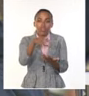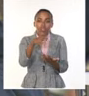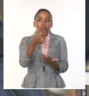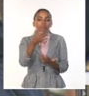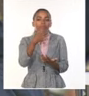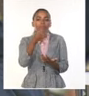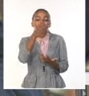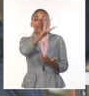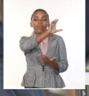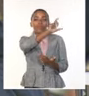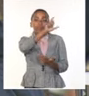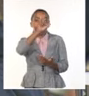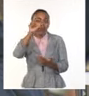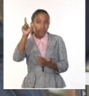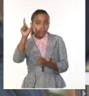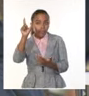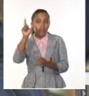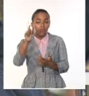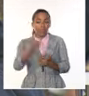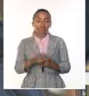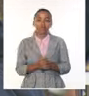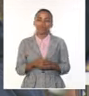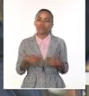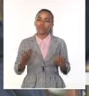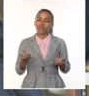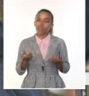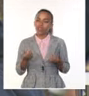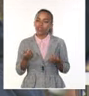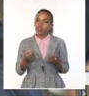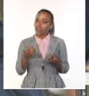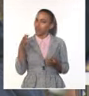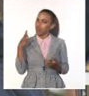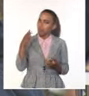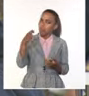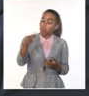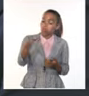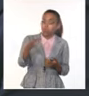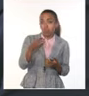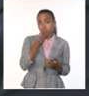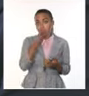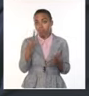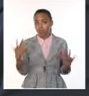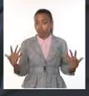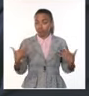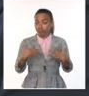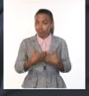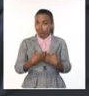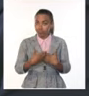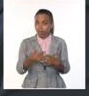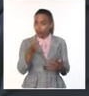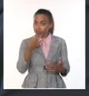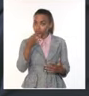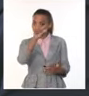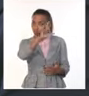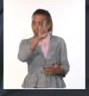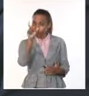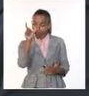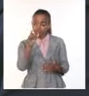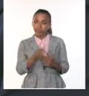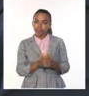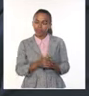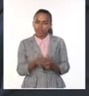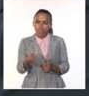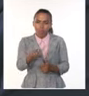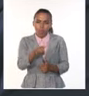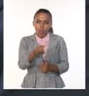y biofarmacéutica para una futura colaboración en este campo. Podemos igualmente aunar esfuerzos